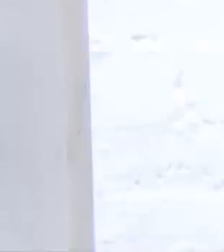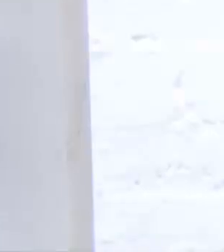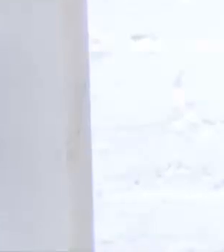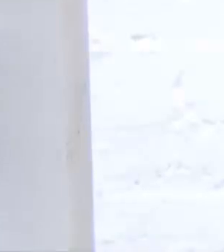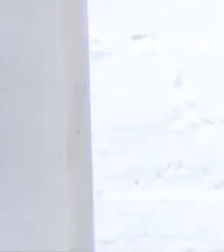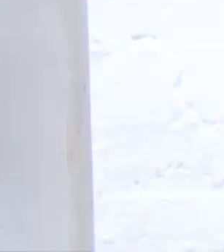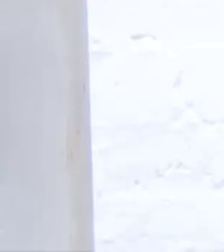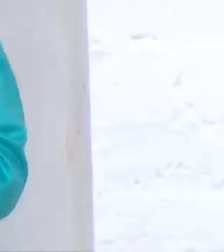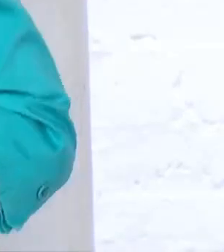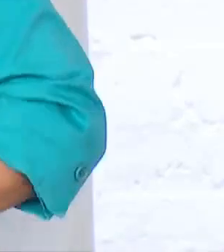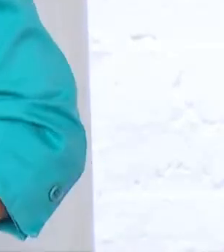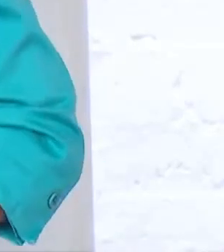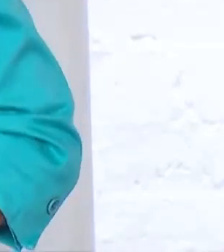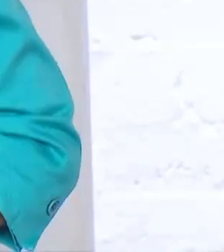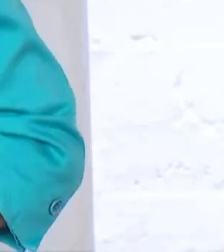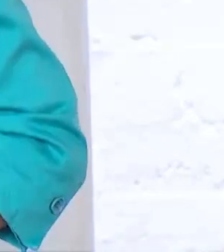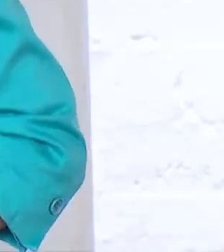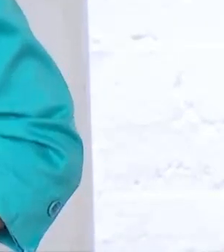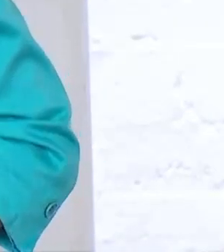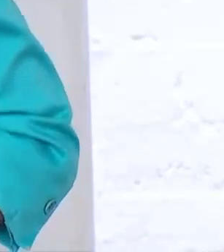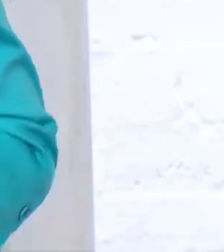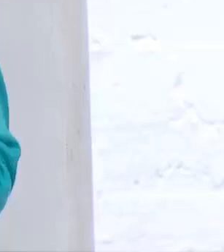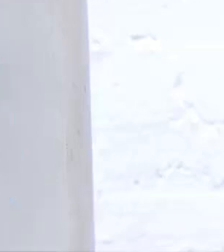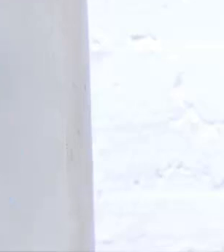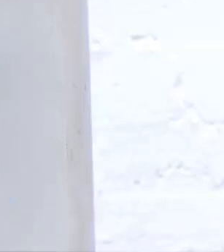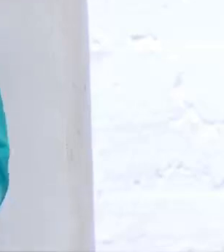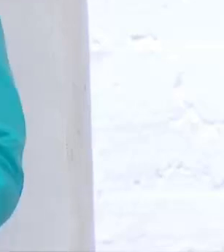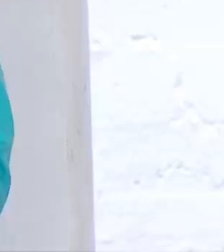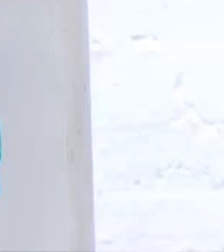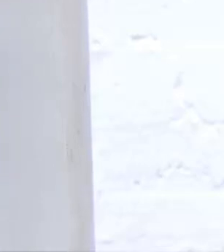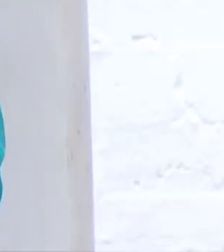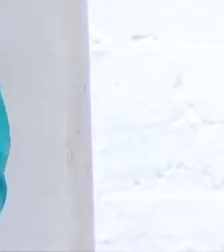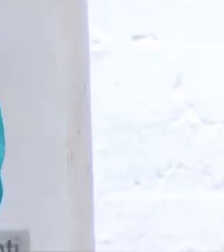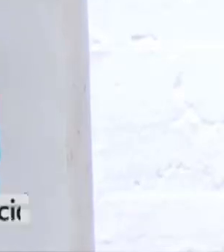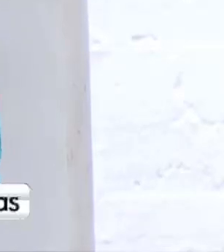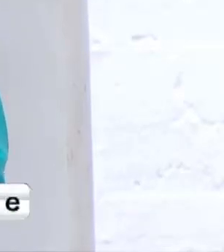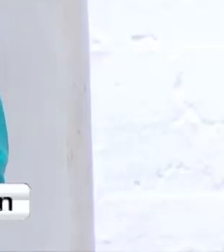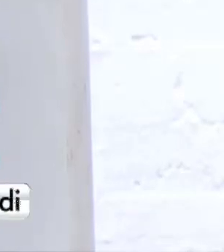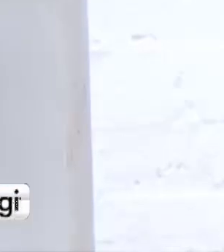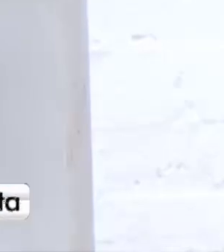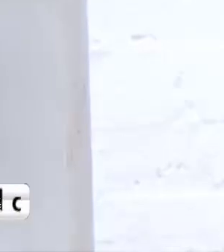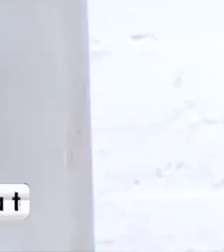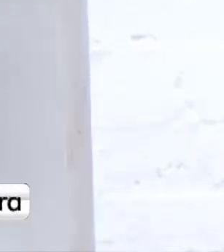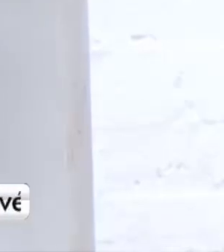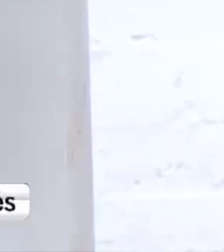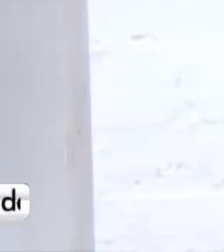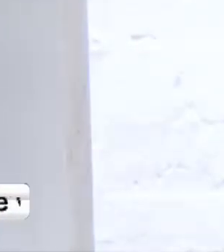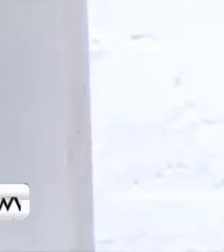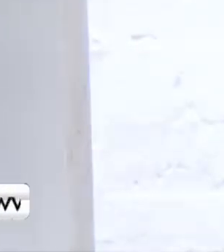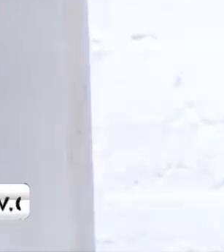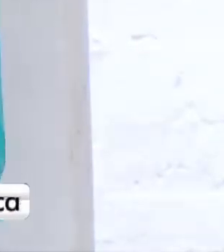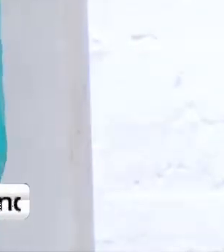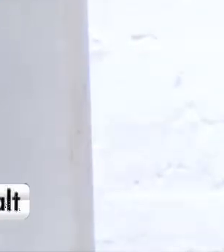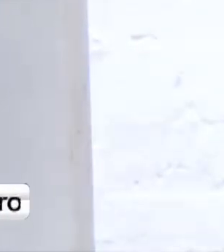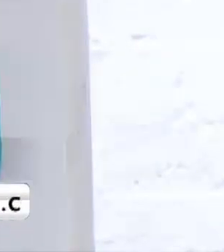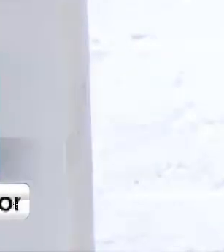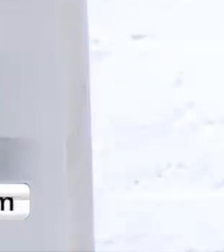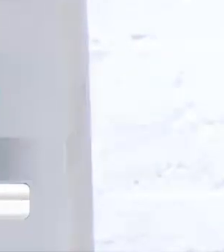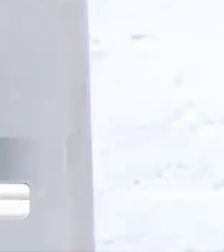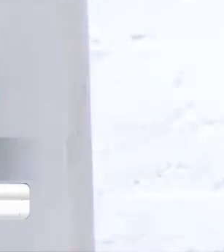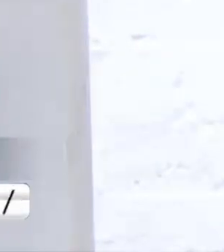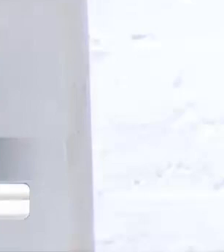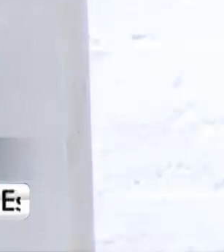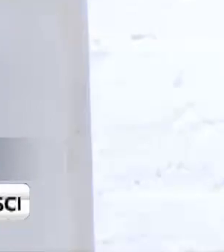Una de la tarde, 52 minutos. Continuamos en Oriente Noticias, su mejor opción en información. Y vamos a seguir hablando de todas